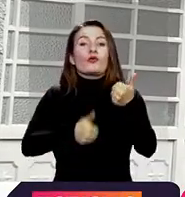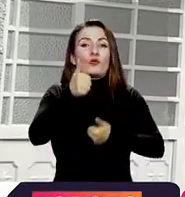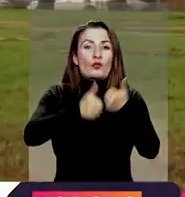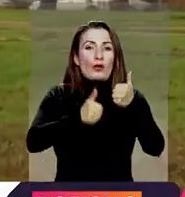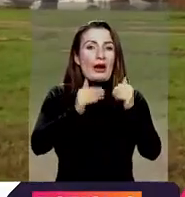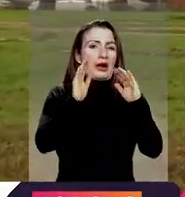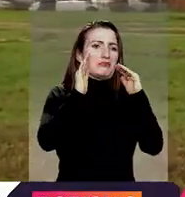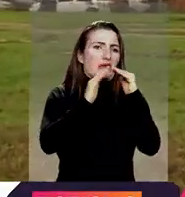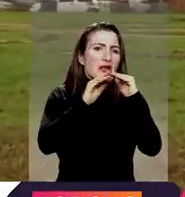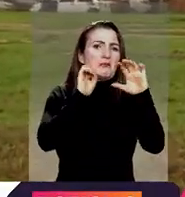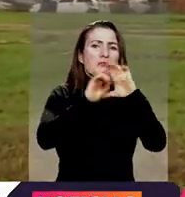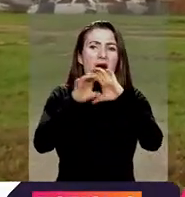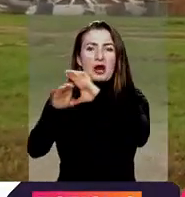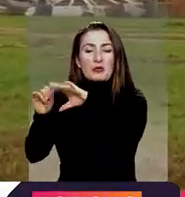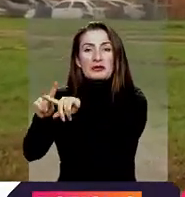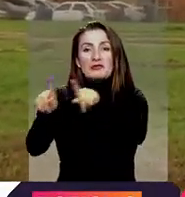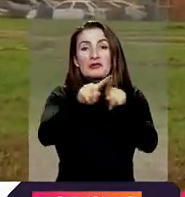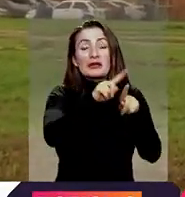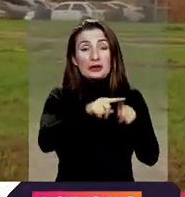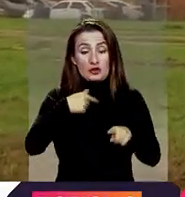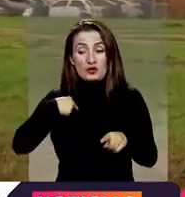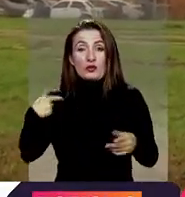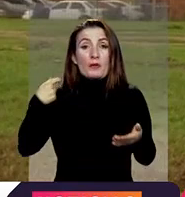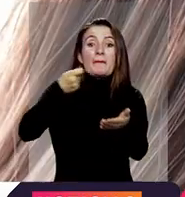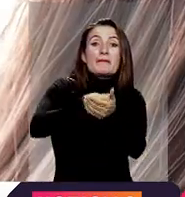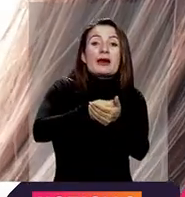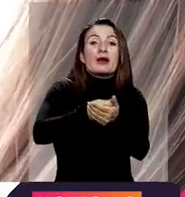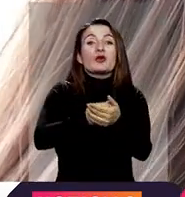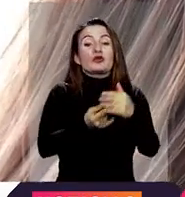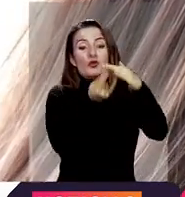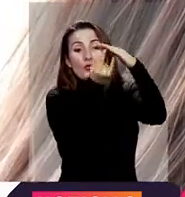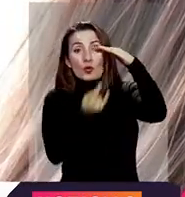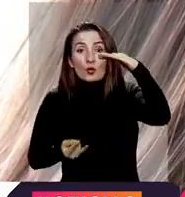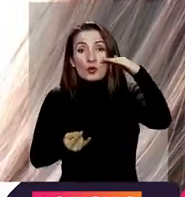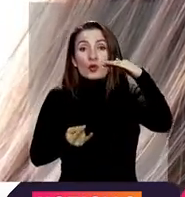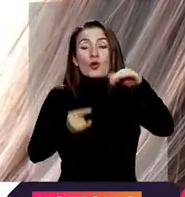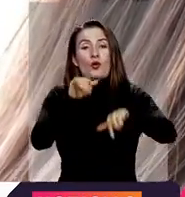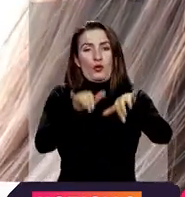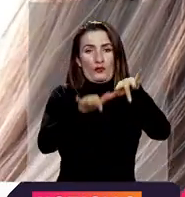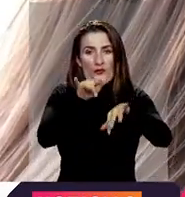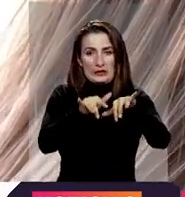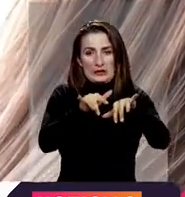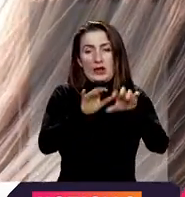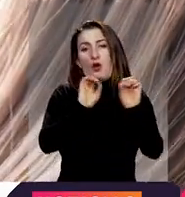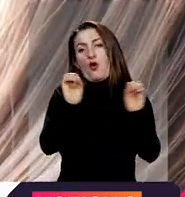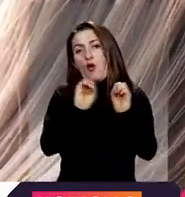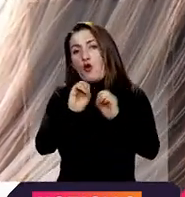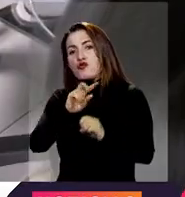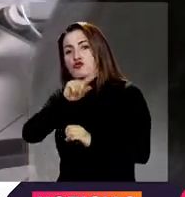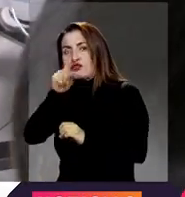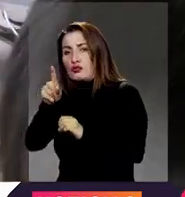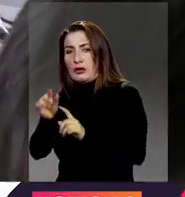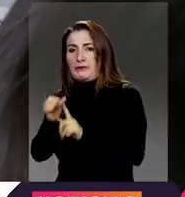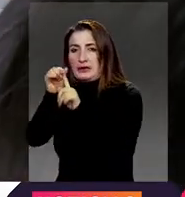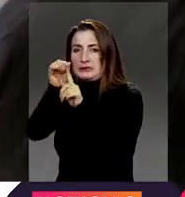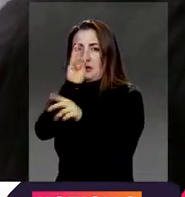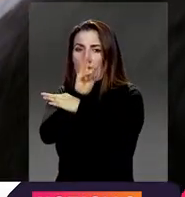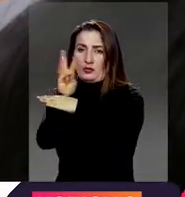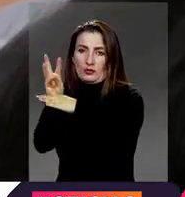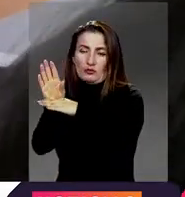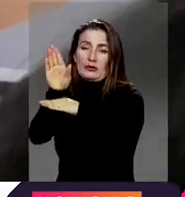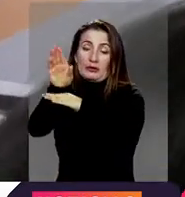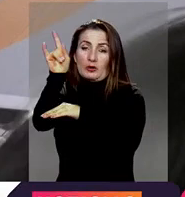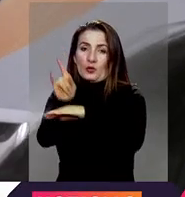de bancos y corresponsales bancarios, el contribuyente puede descargar la factura desde la oficina virtual o en los liquidadores dispuestos en la página web y